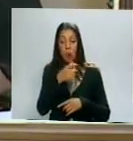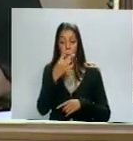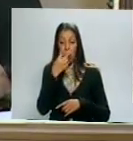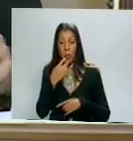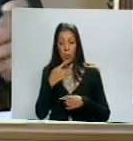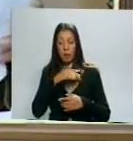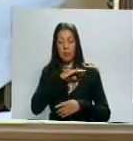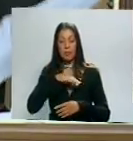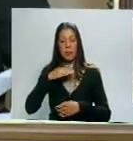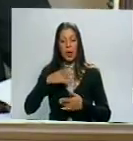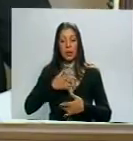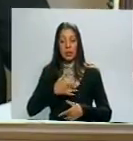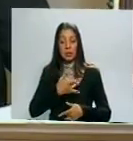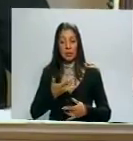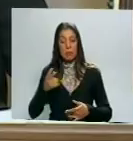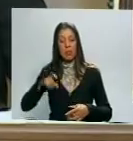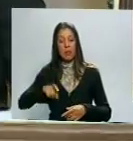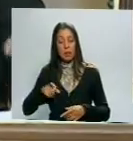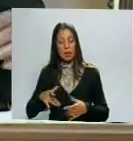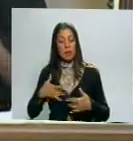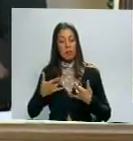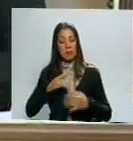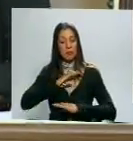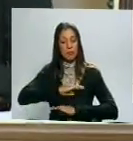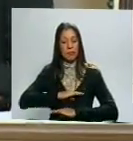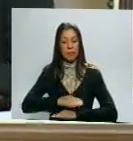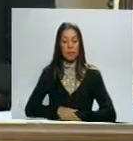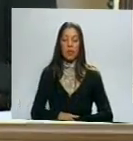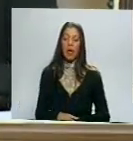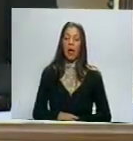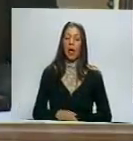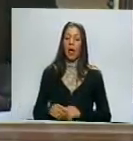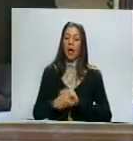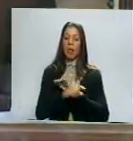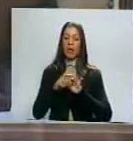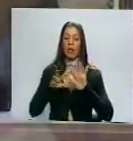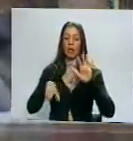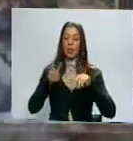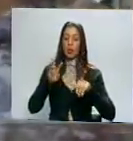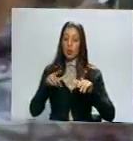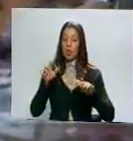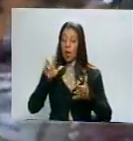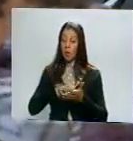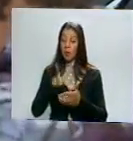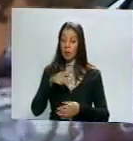el desarrollo integral de la nación. En consideración, artículo 12 para su aprobación.